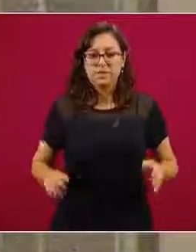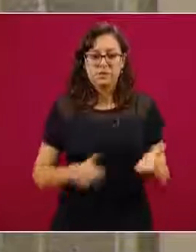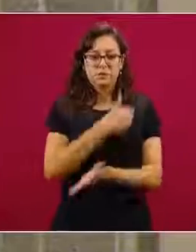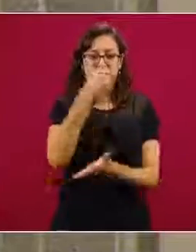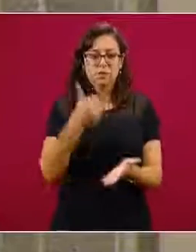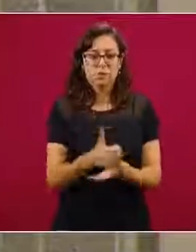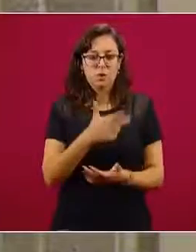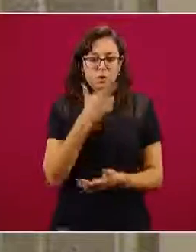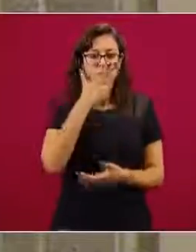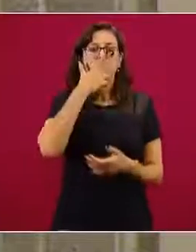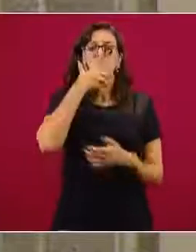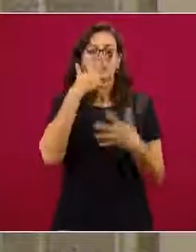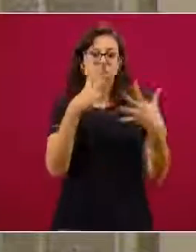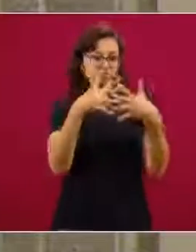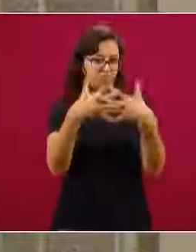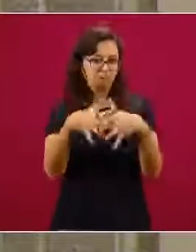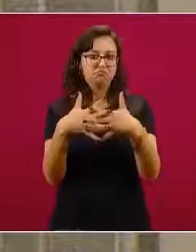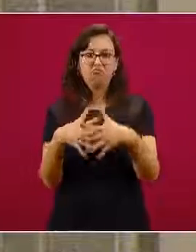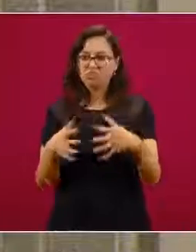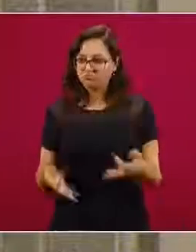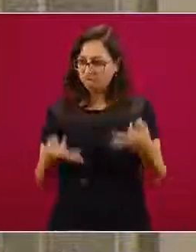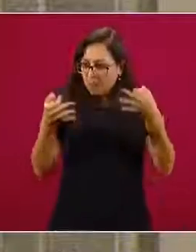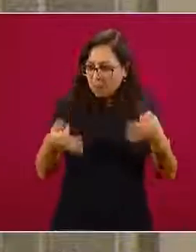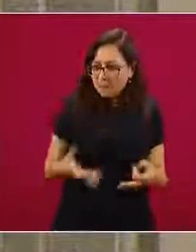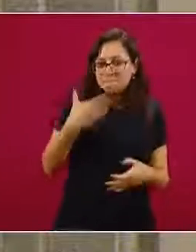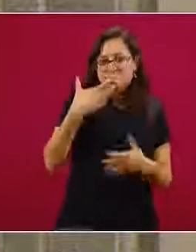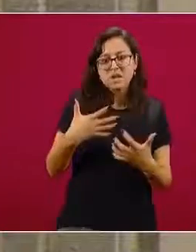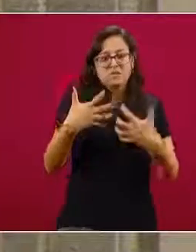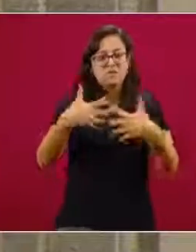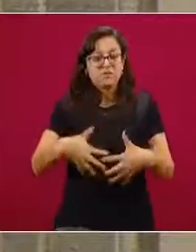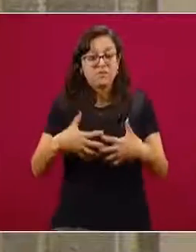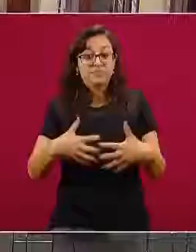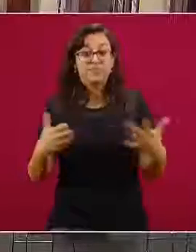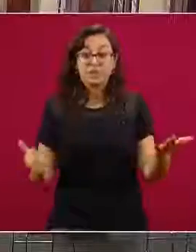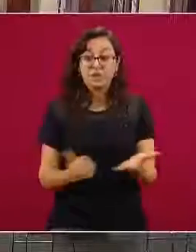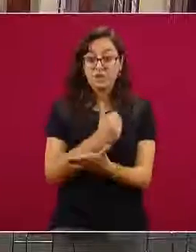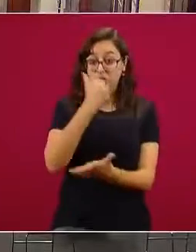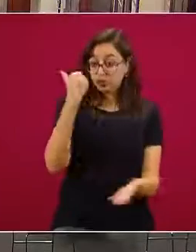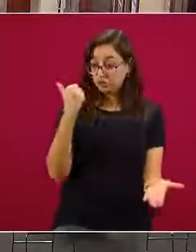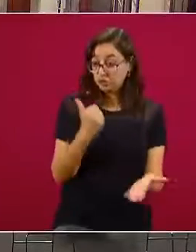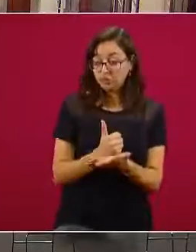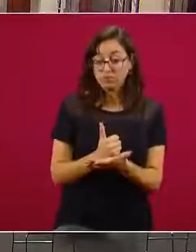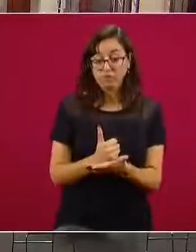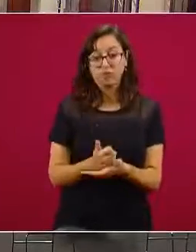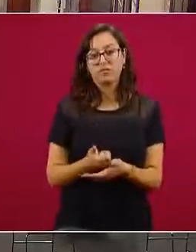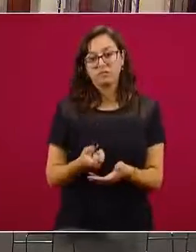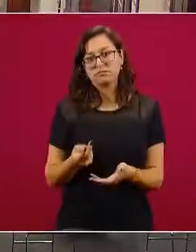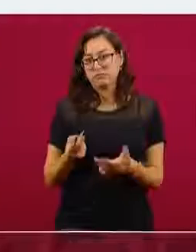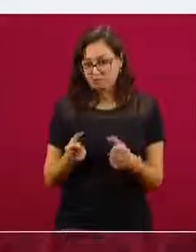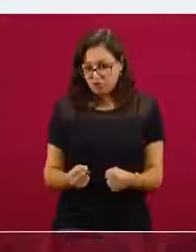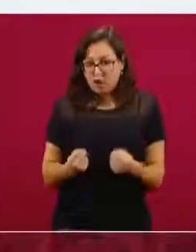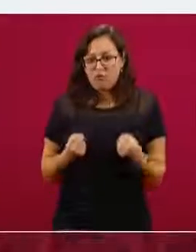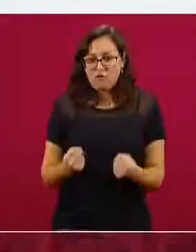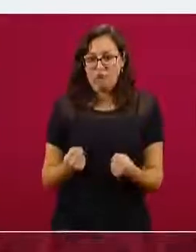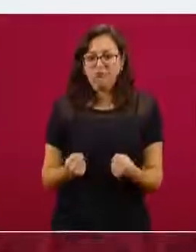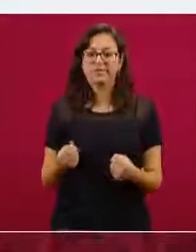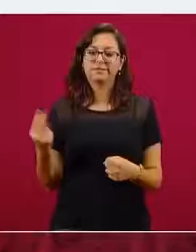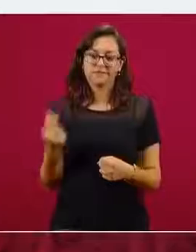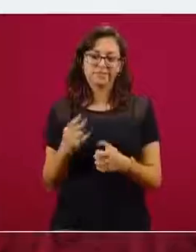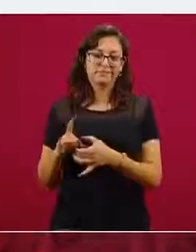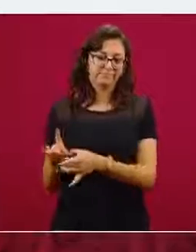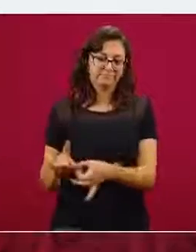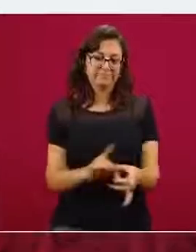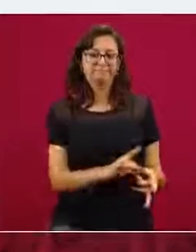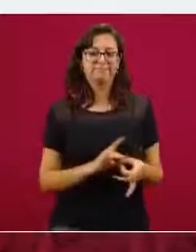mixtura que funciona. Las zonas de las ciudades, las zonas consolidadas, son las que tienen el tejido social más